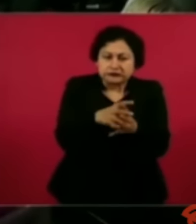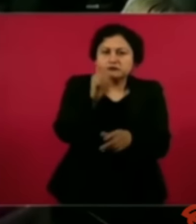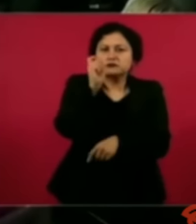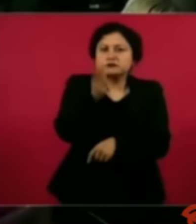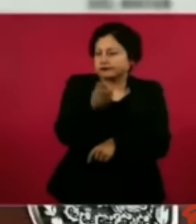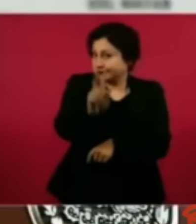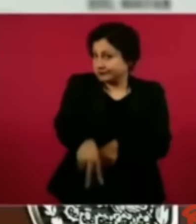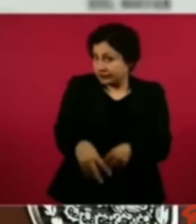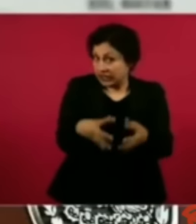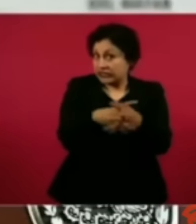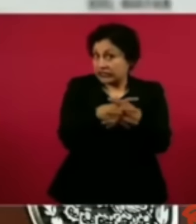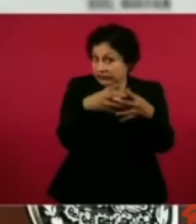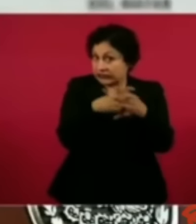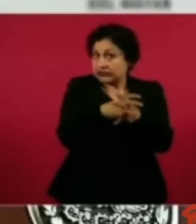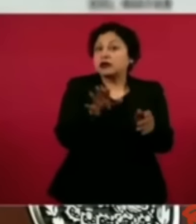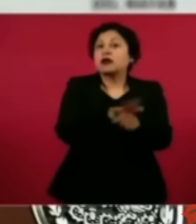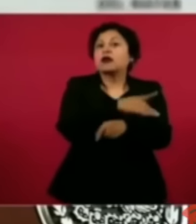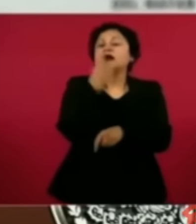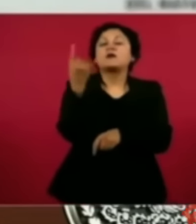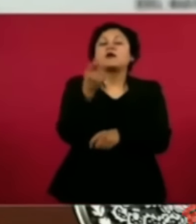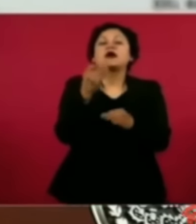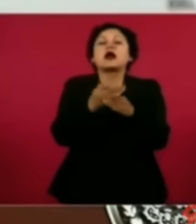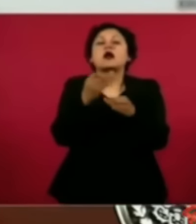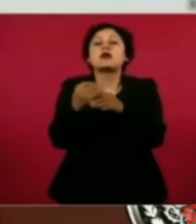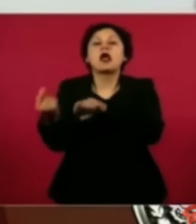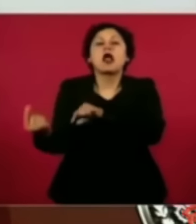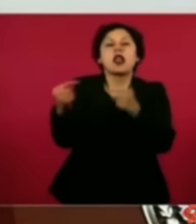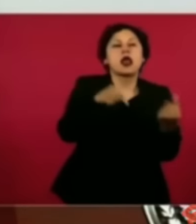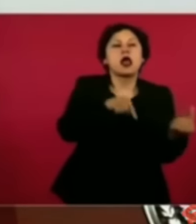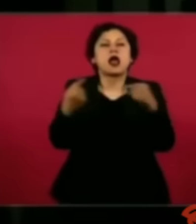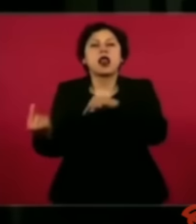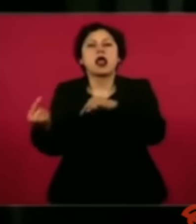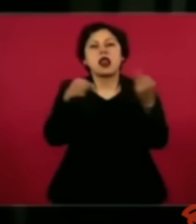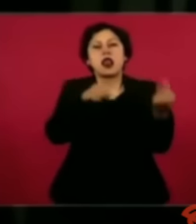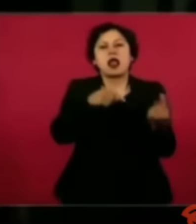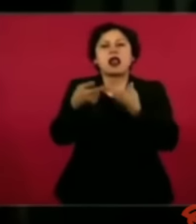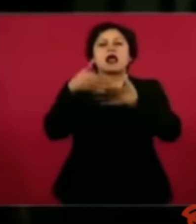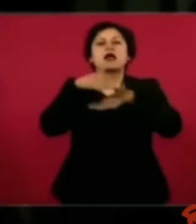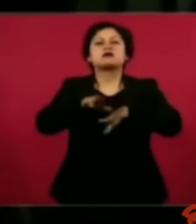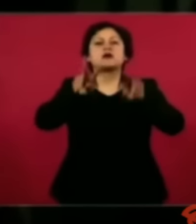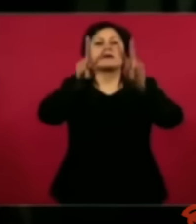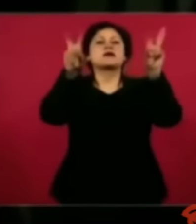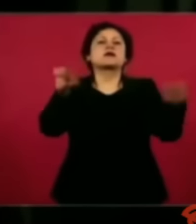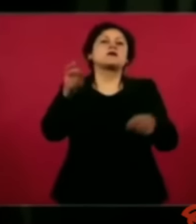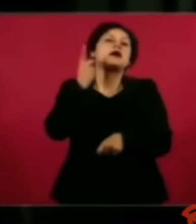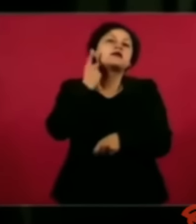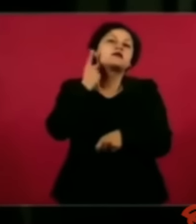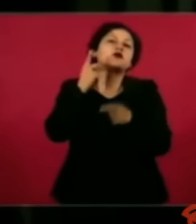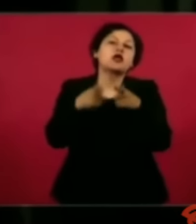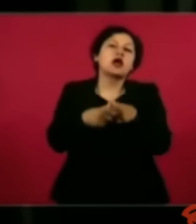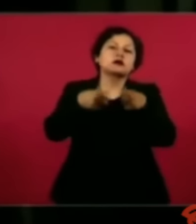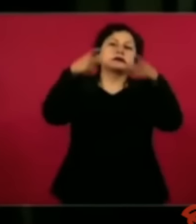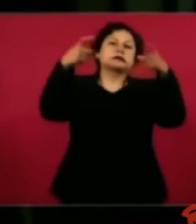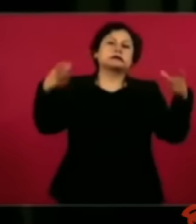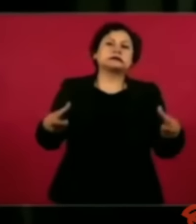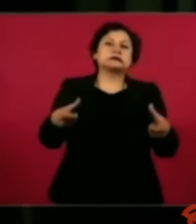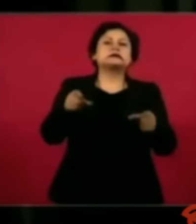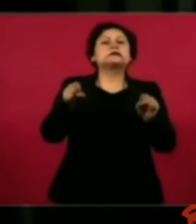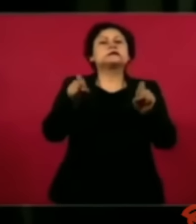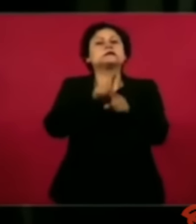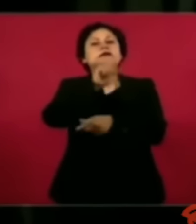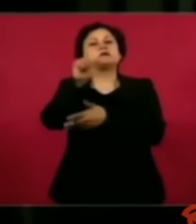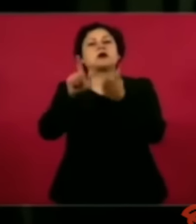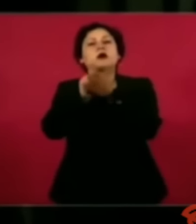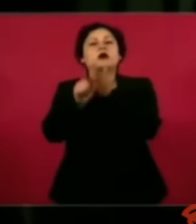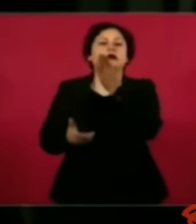tergiversada por el tema de la sobrerrepresentación y para evitar la reforma judicial, ¿qué visualiza de guerra que usted de